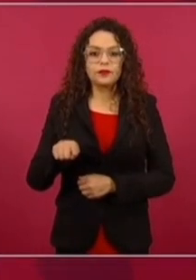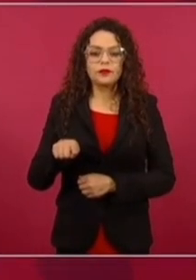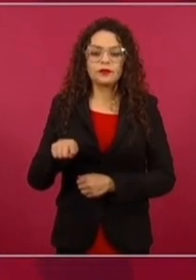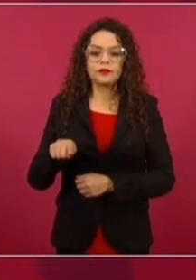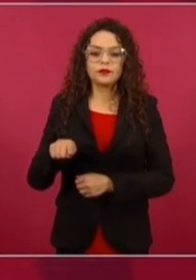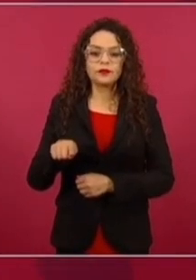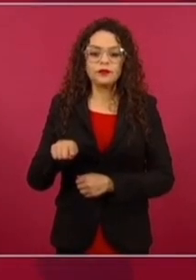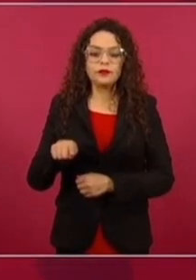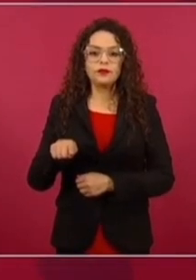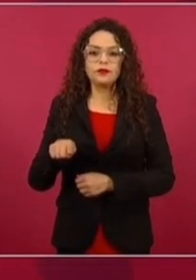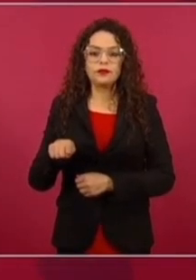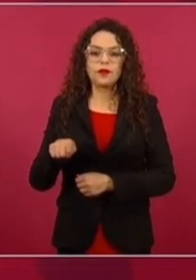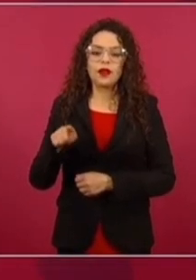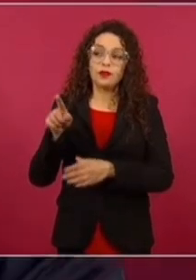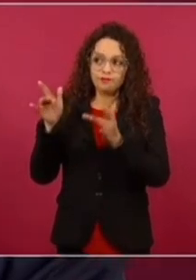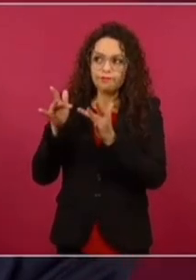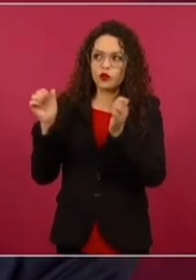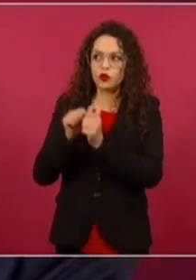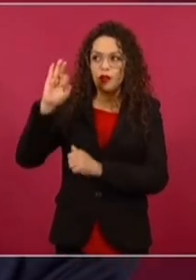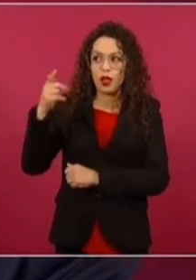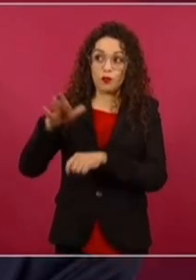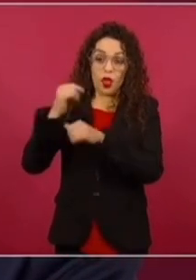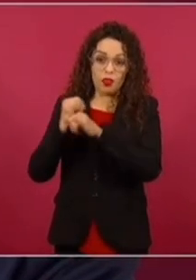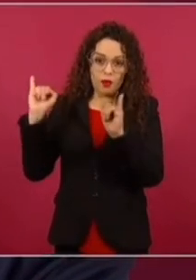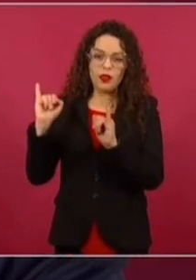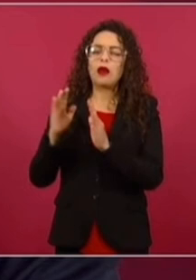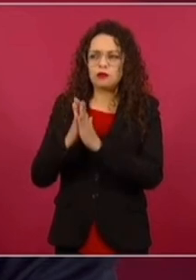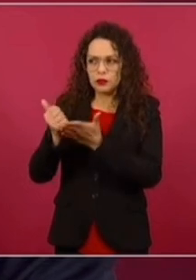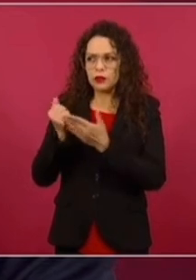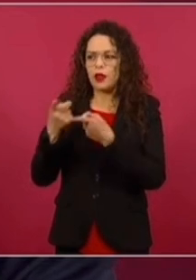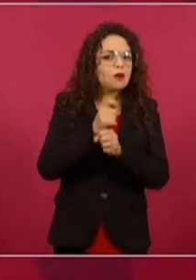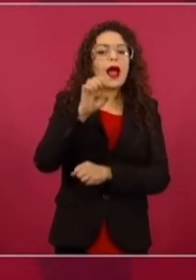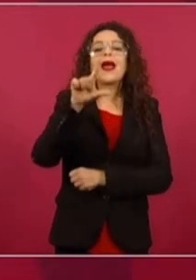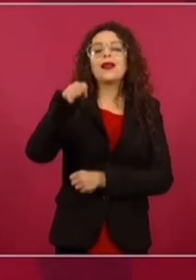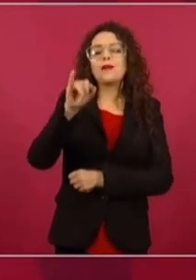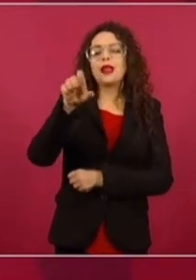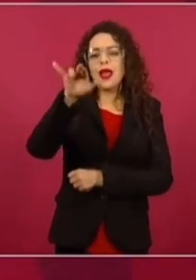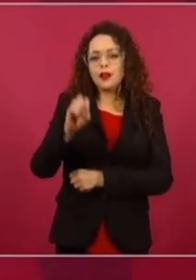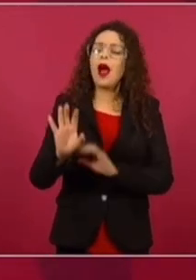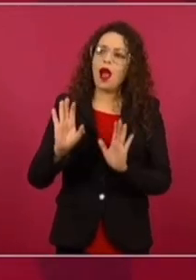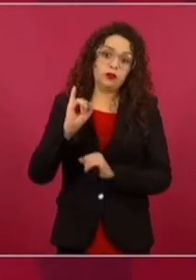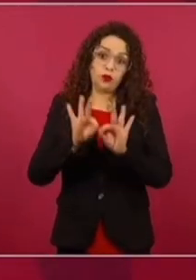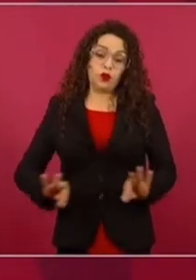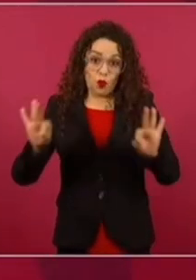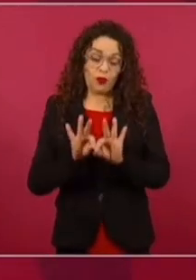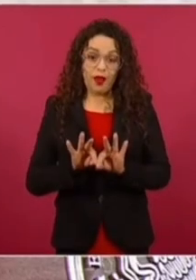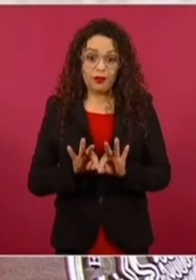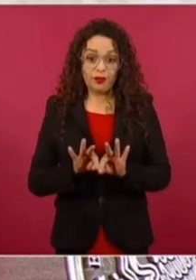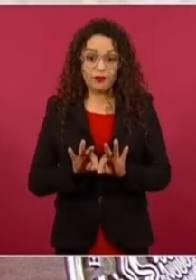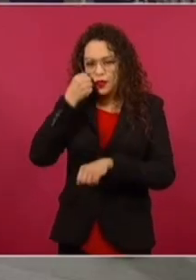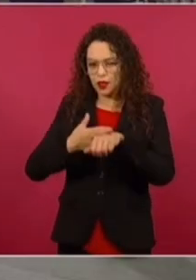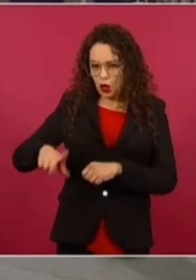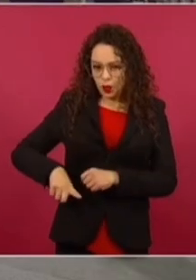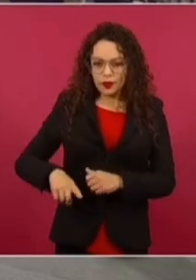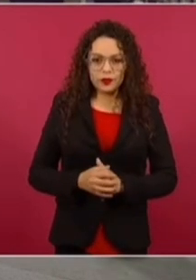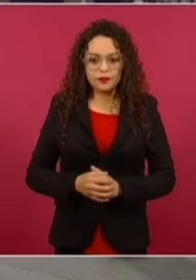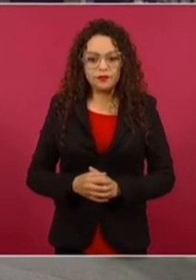busque respetuosamente con la Fiscalía, que es autónoma, que se informe sobre este caso. Y sería bueno que aclarara la